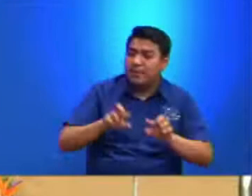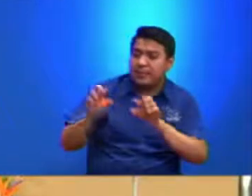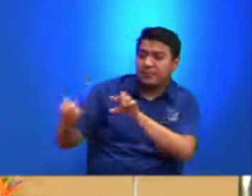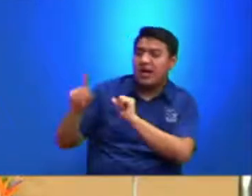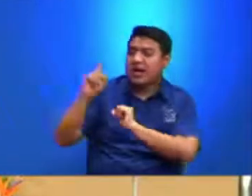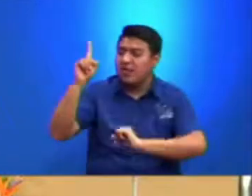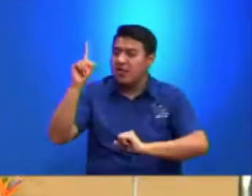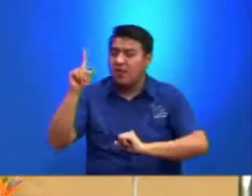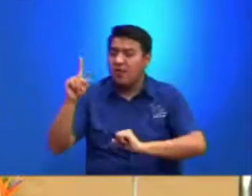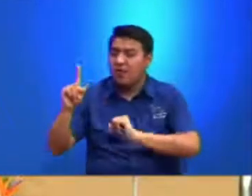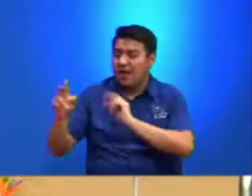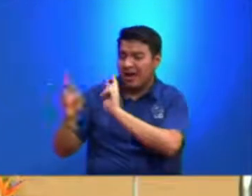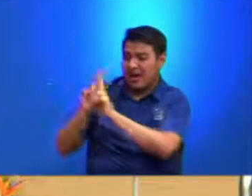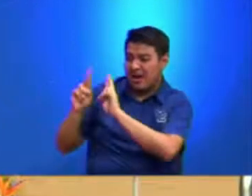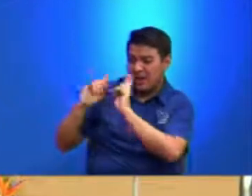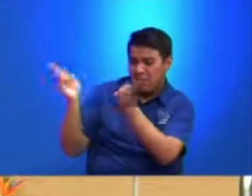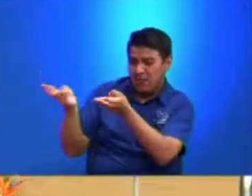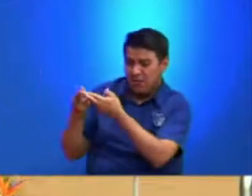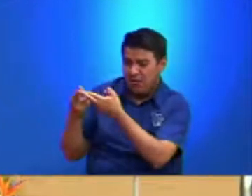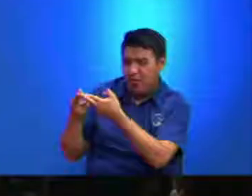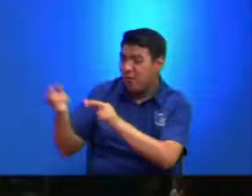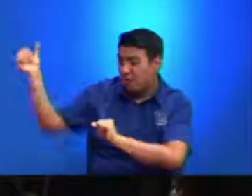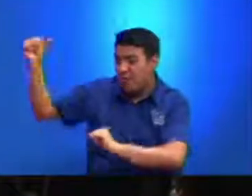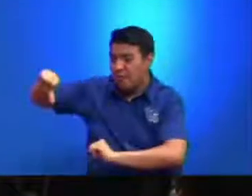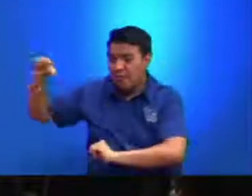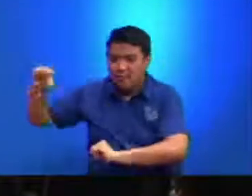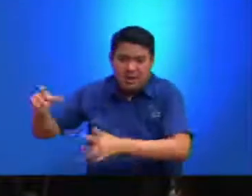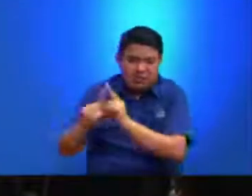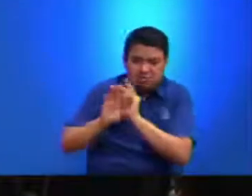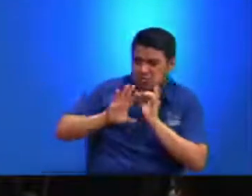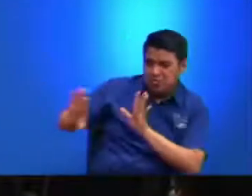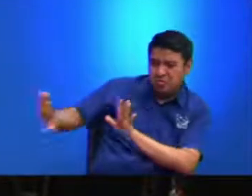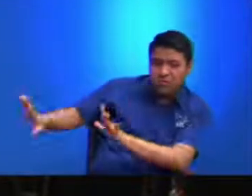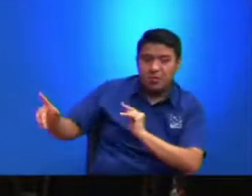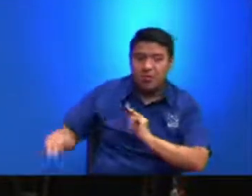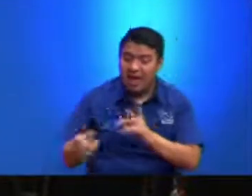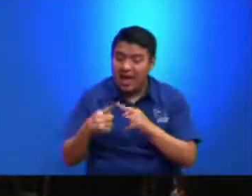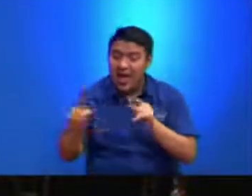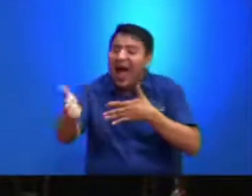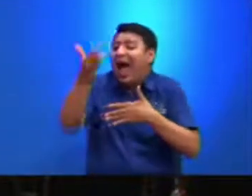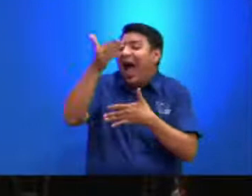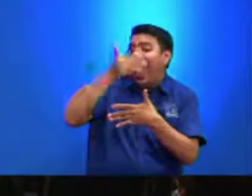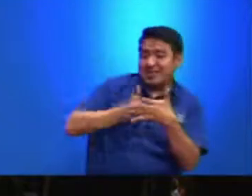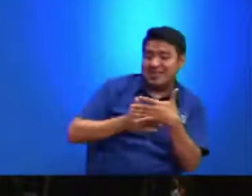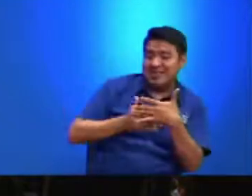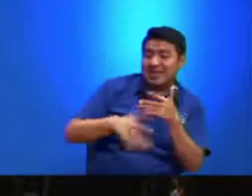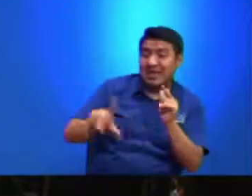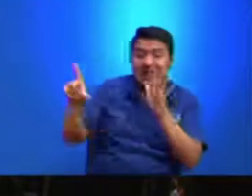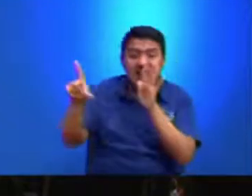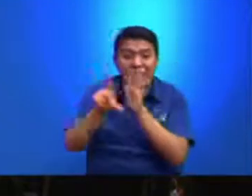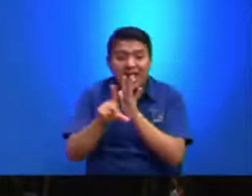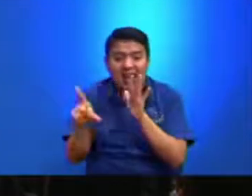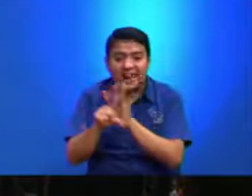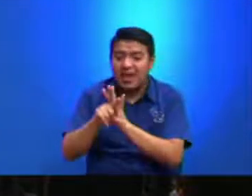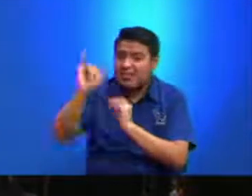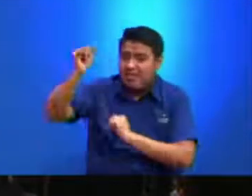sentadose en silla de escarnecedores, sino que antes en la ley de